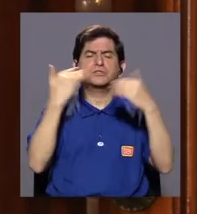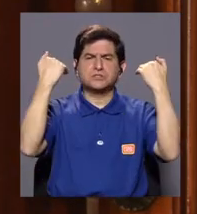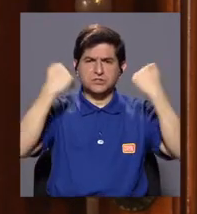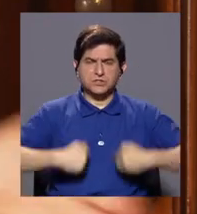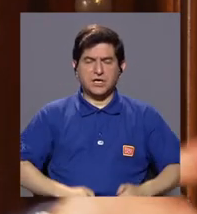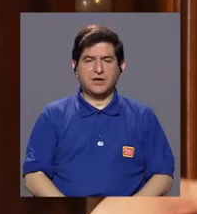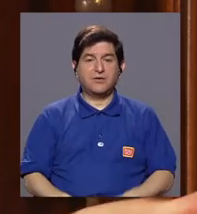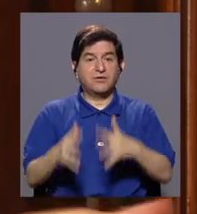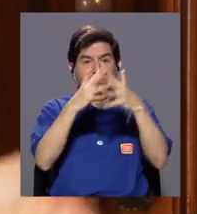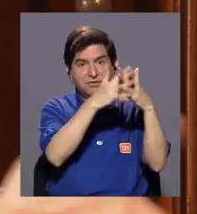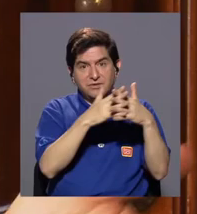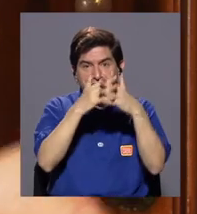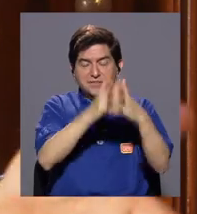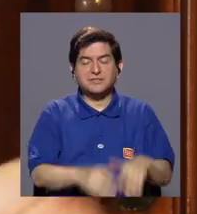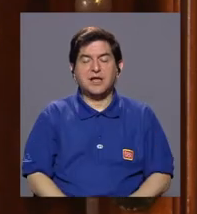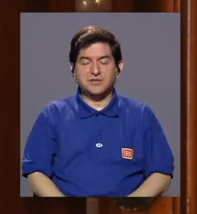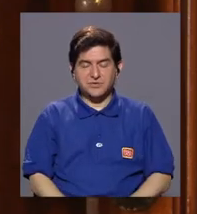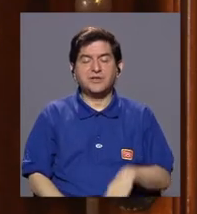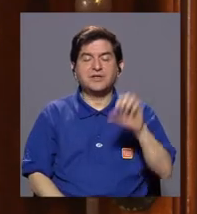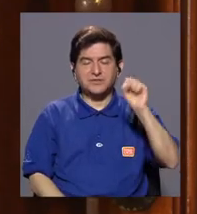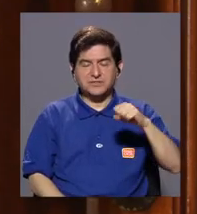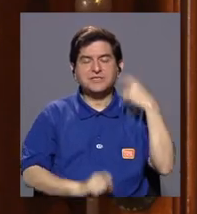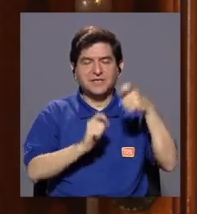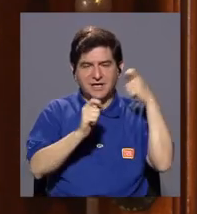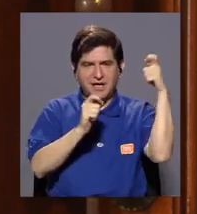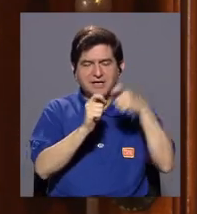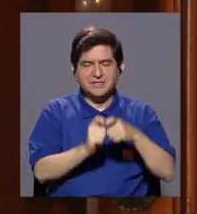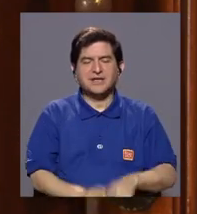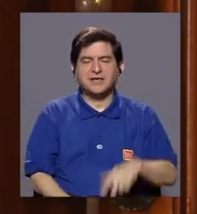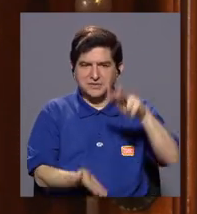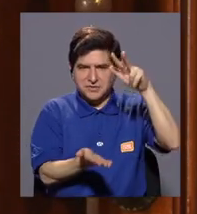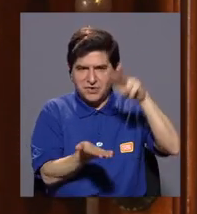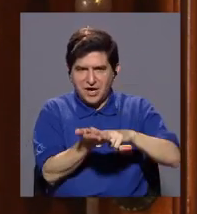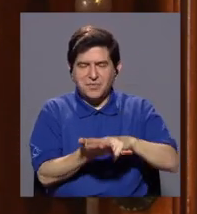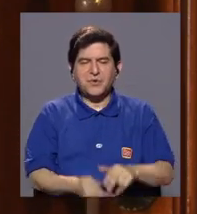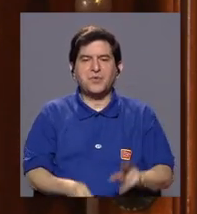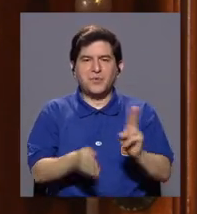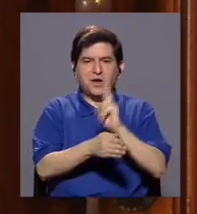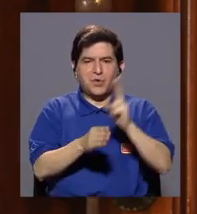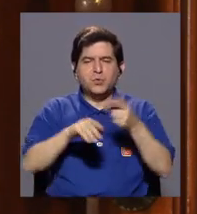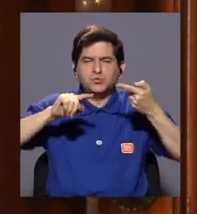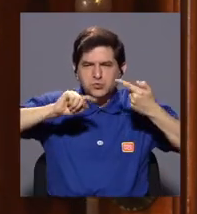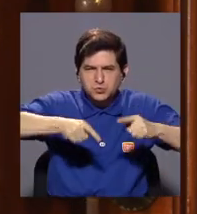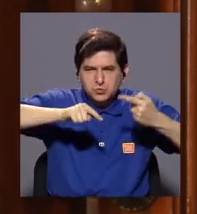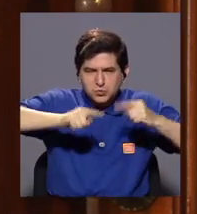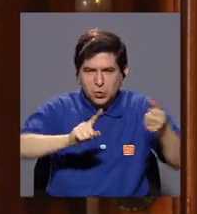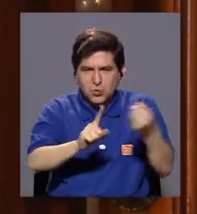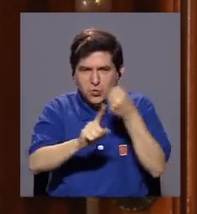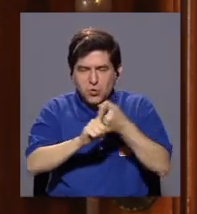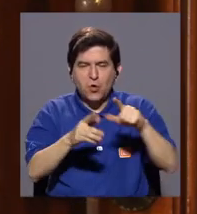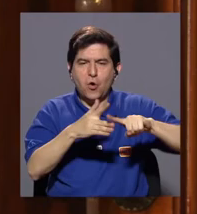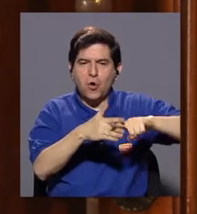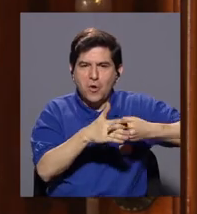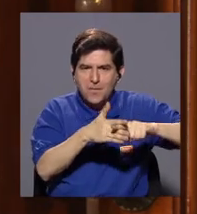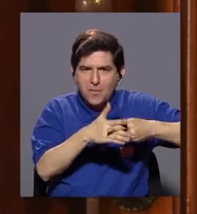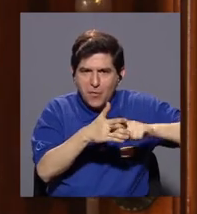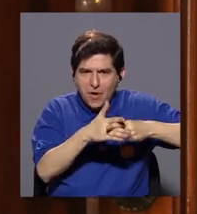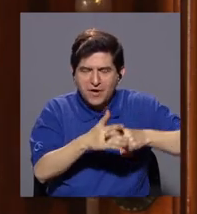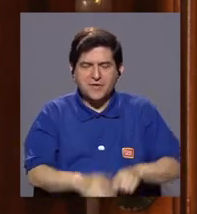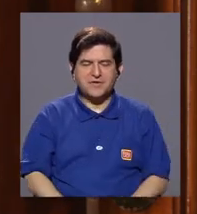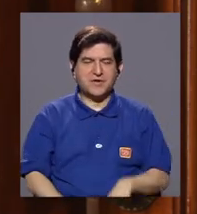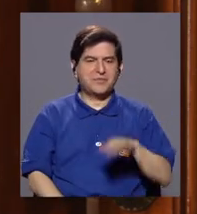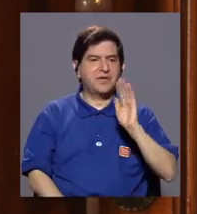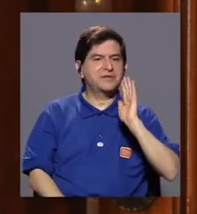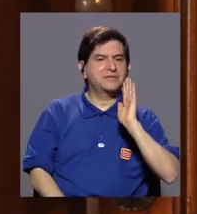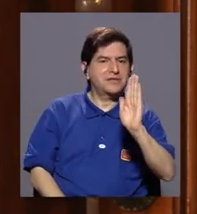Humanos. Sí, y los Estados Unidos han legitimado precisamente el recurso a la tortura como una herramienta en